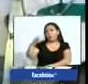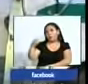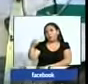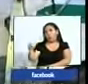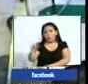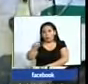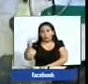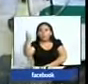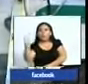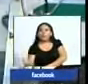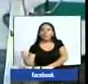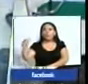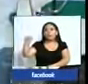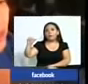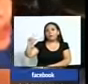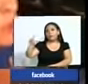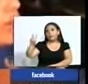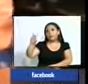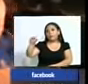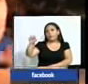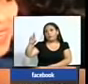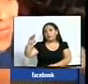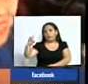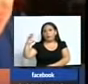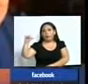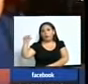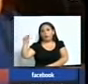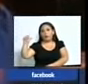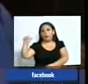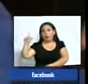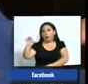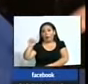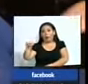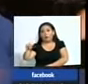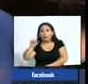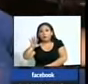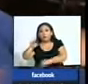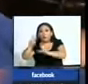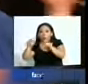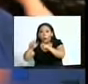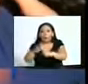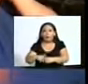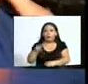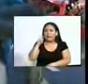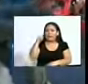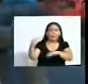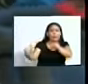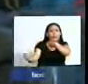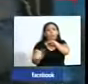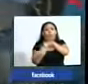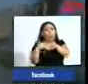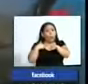fallecida fue identificada como Álvaro Canales, de 50 años. Y él nos pegó de frente.